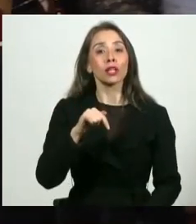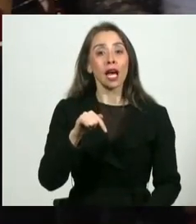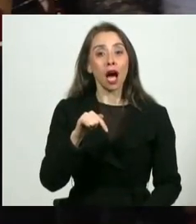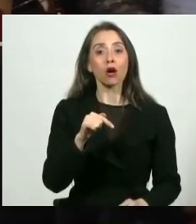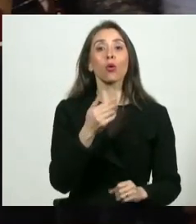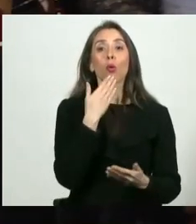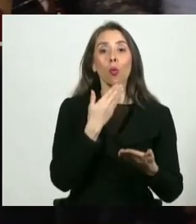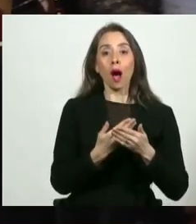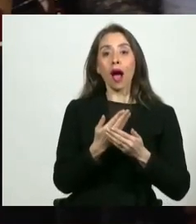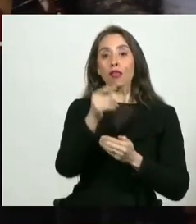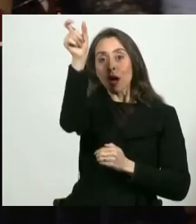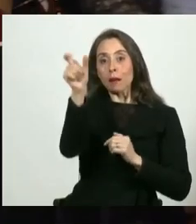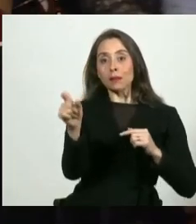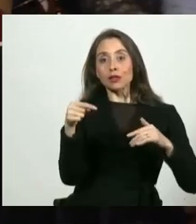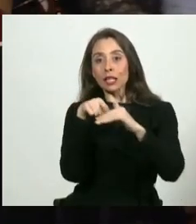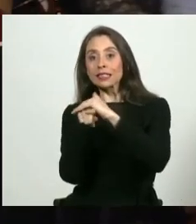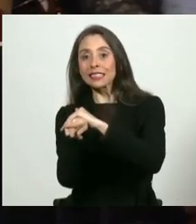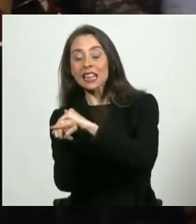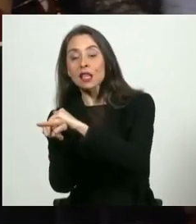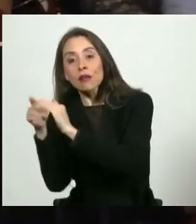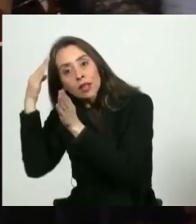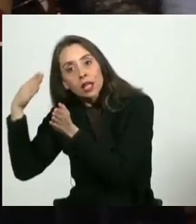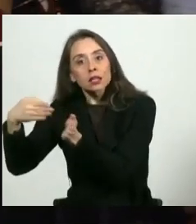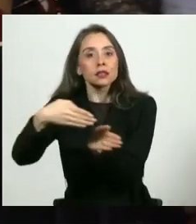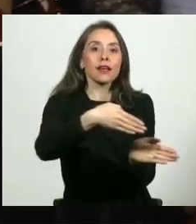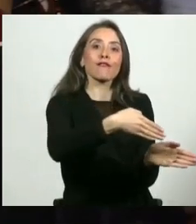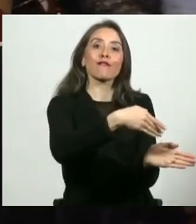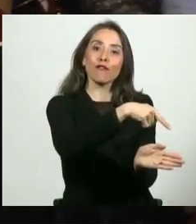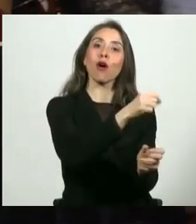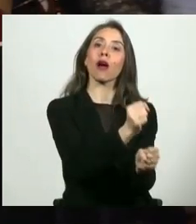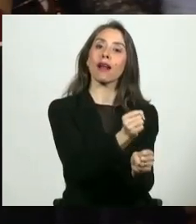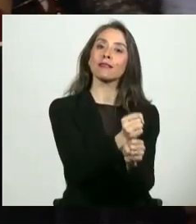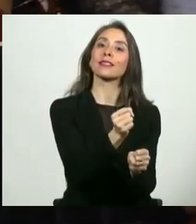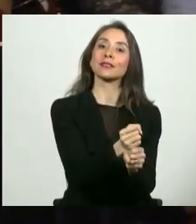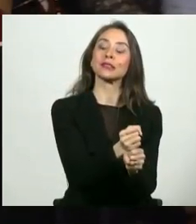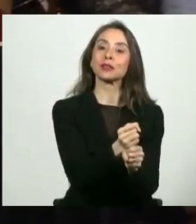intervenciones están siendo orientadas hacia ese fin.